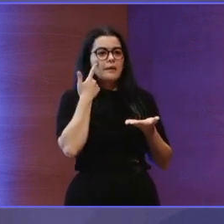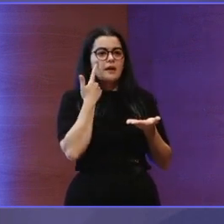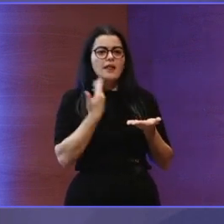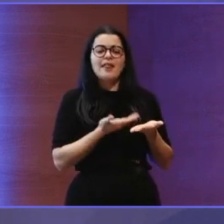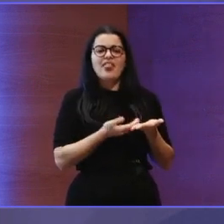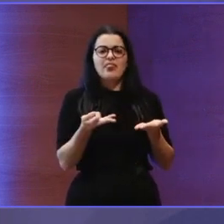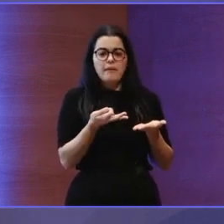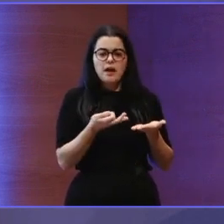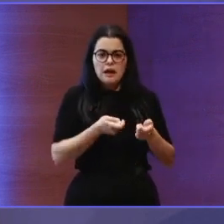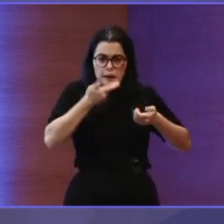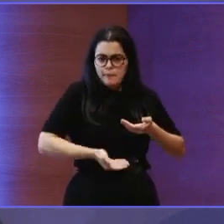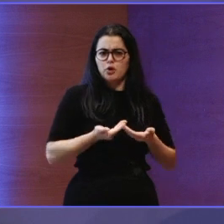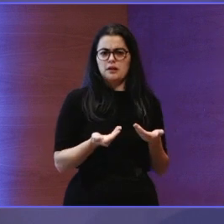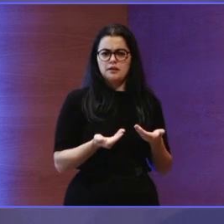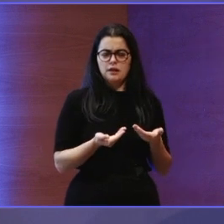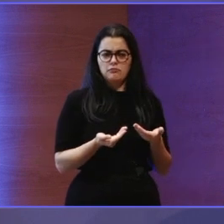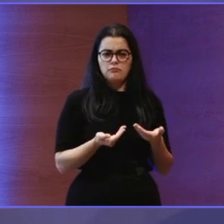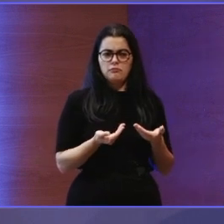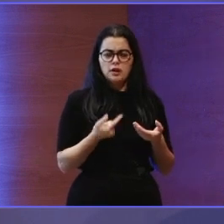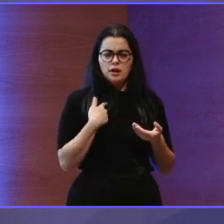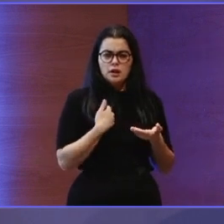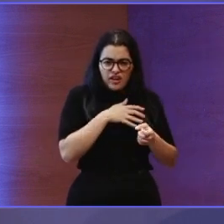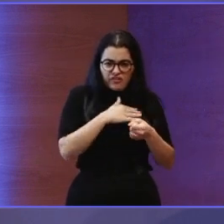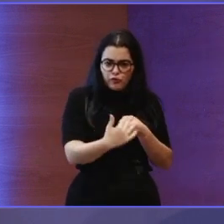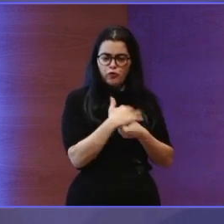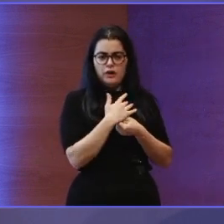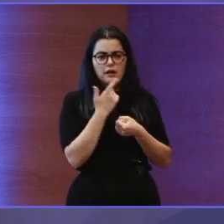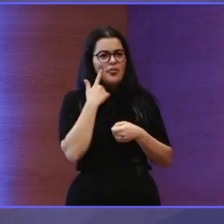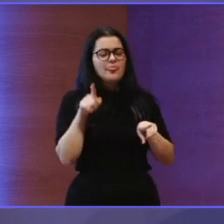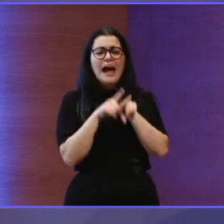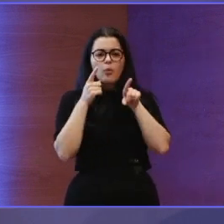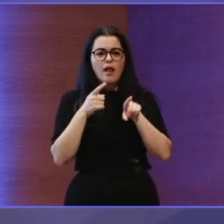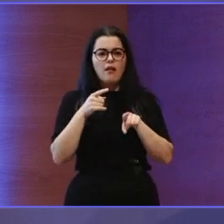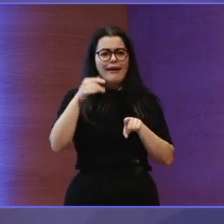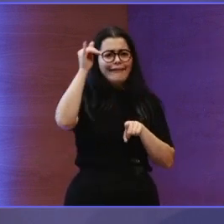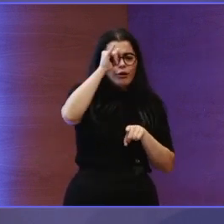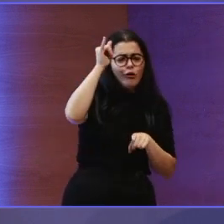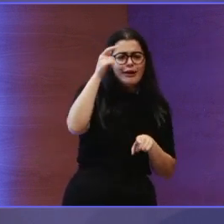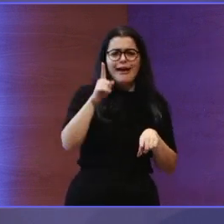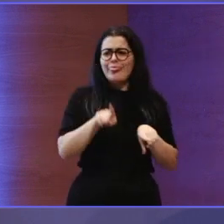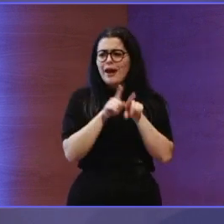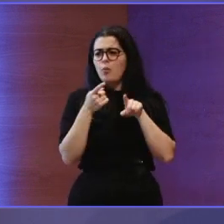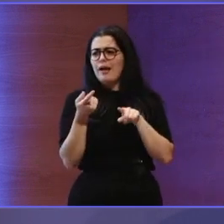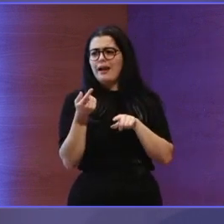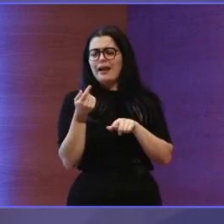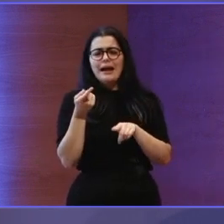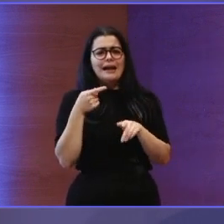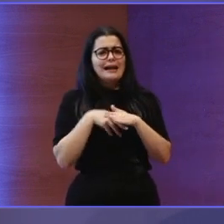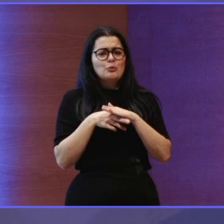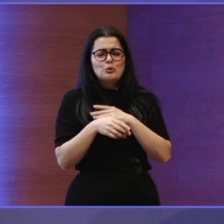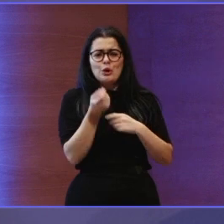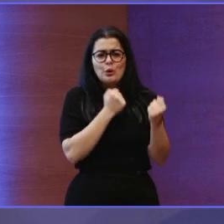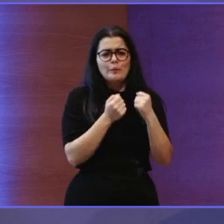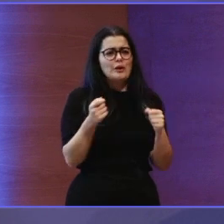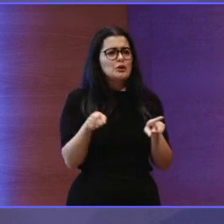esa evidencia tiene que competir con con la ideología con las disponibilidades económicas con las inercias